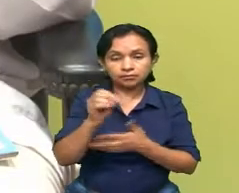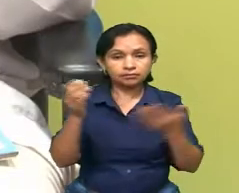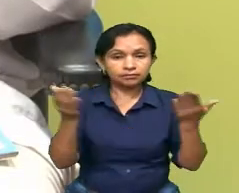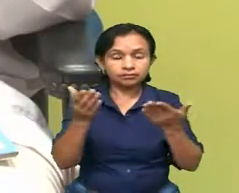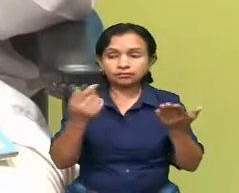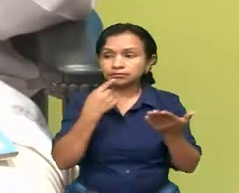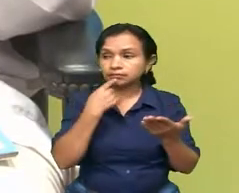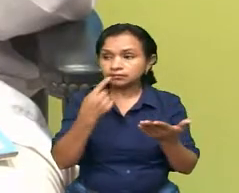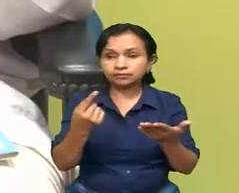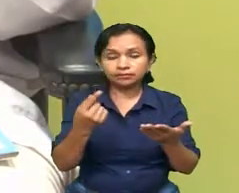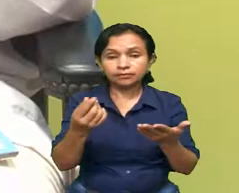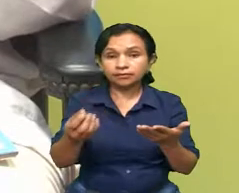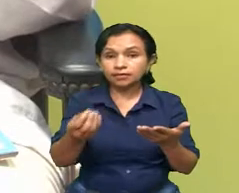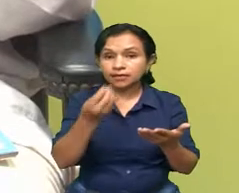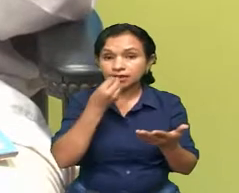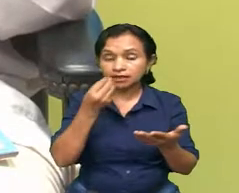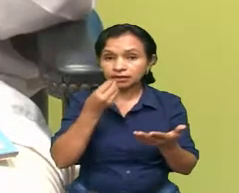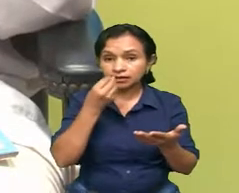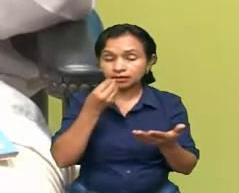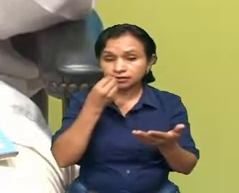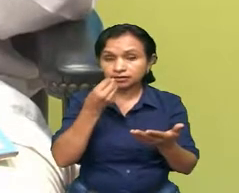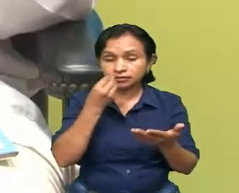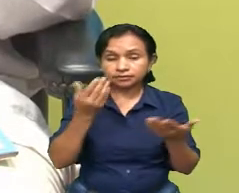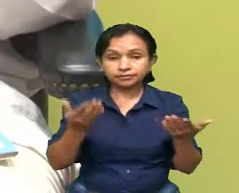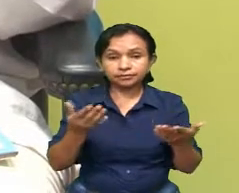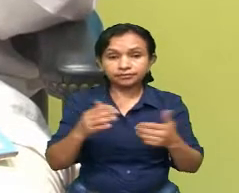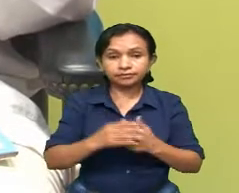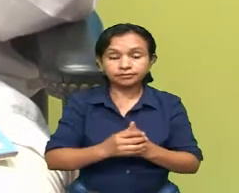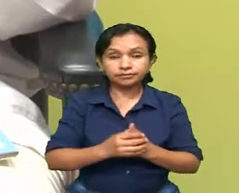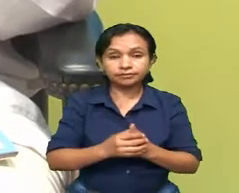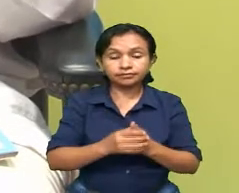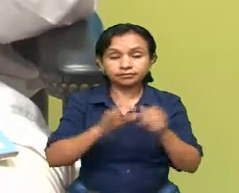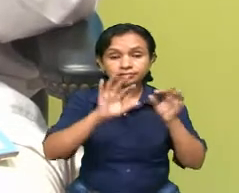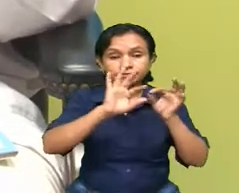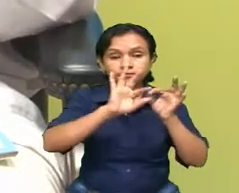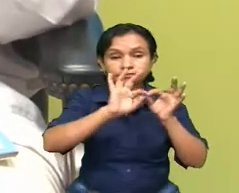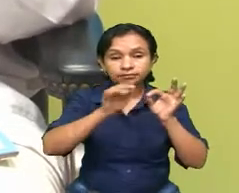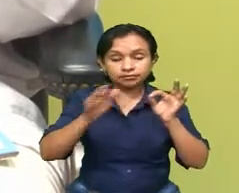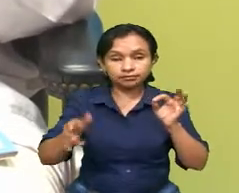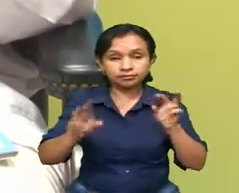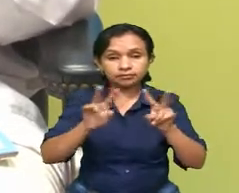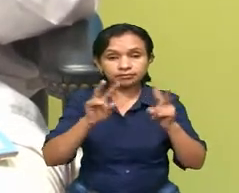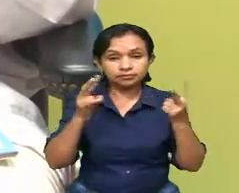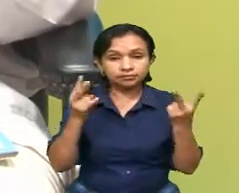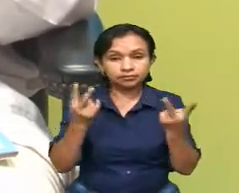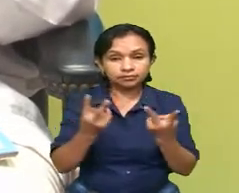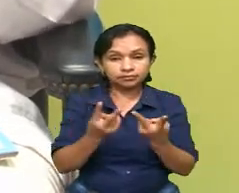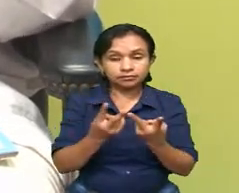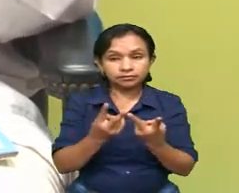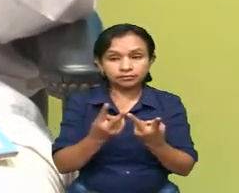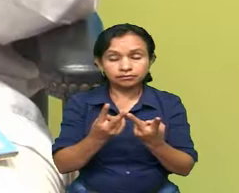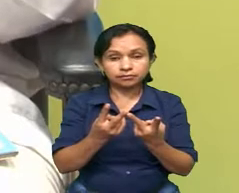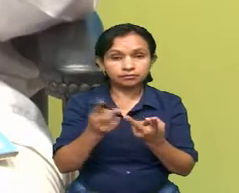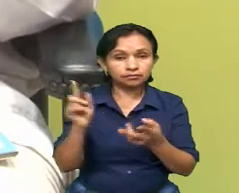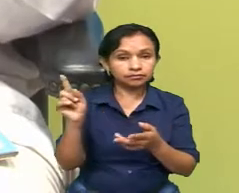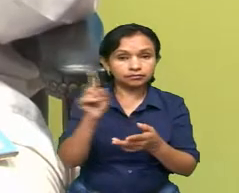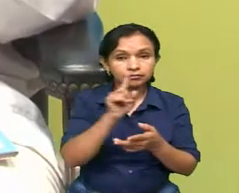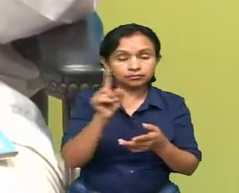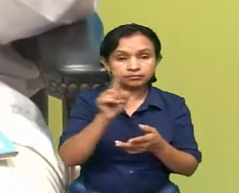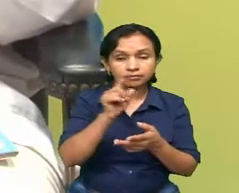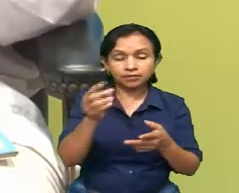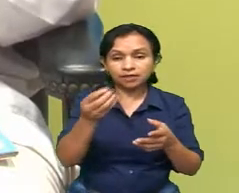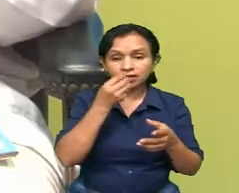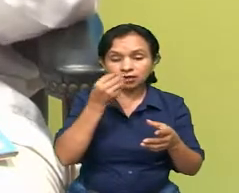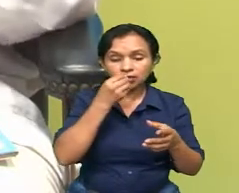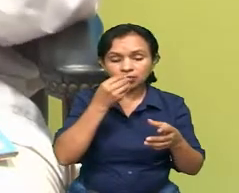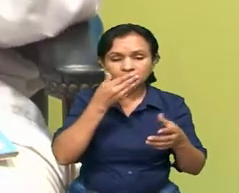digo? Alimentación con fruta, verdura, su comida, su queso, no alimentos chatarra,